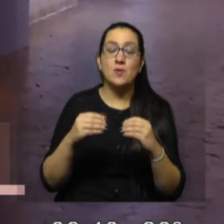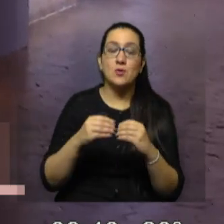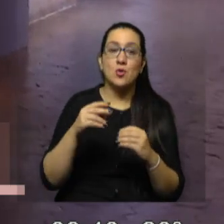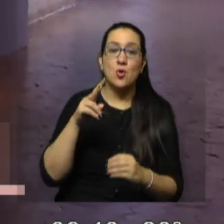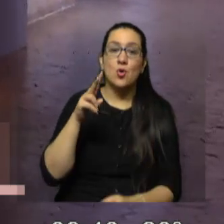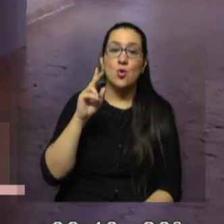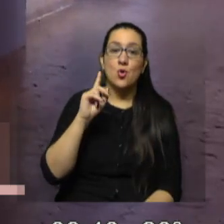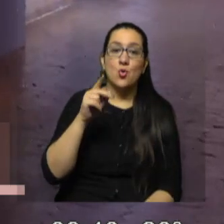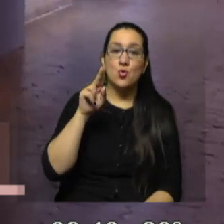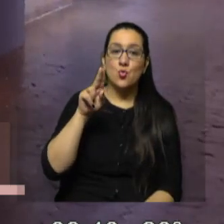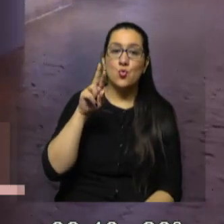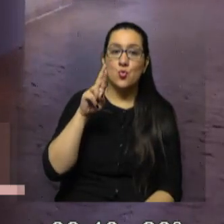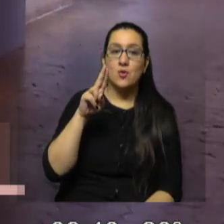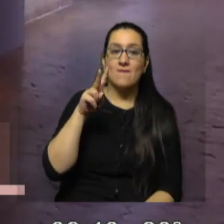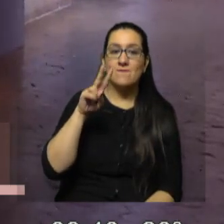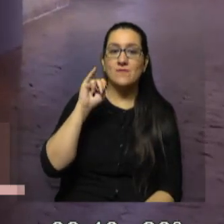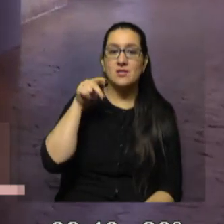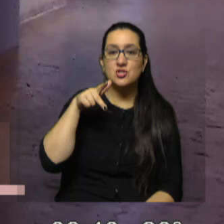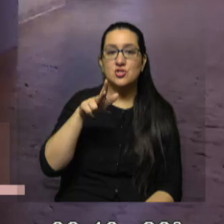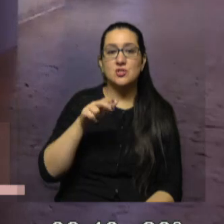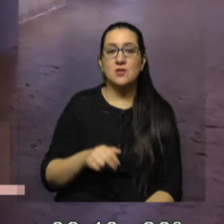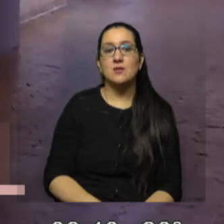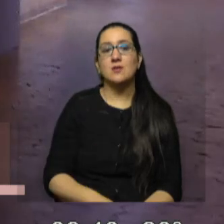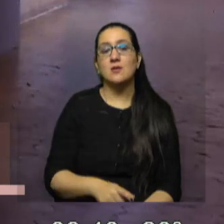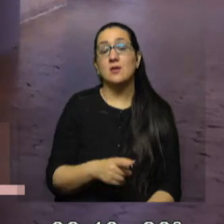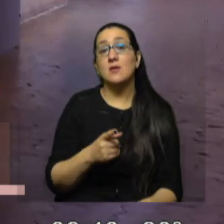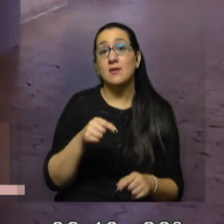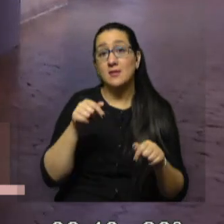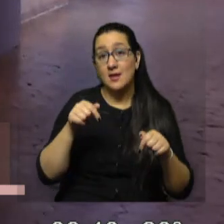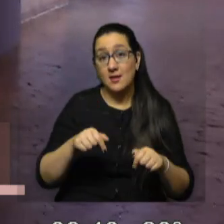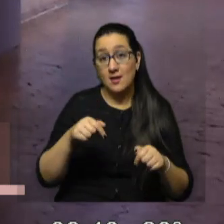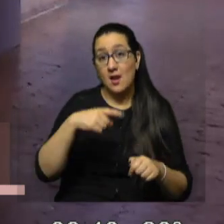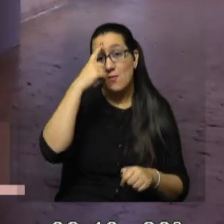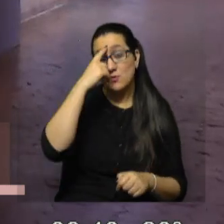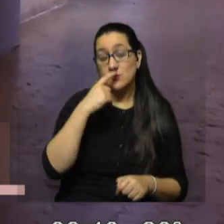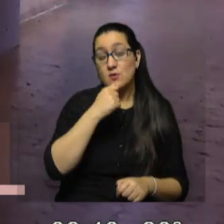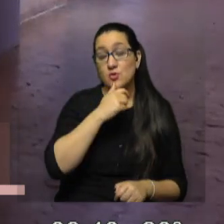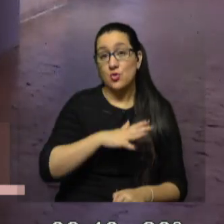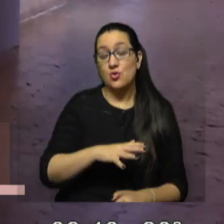taller Torres García, que va a estar en estas salas por distintos meses aquí en el Museo